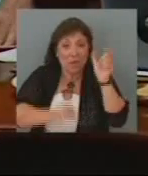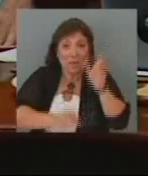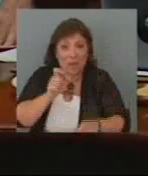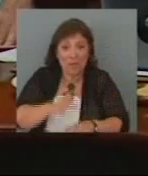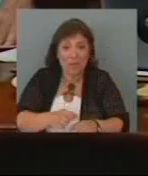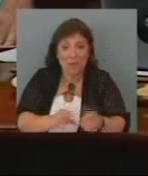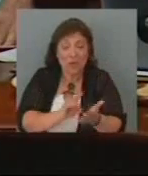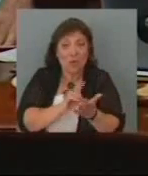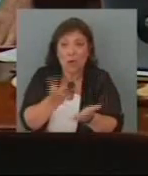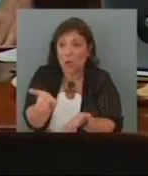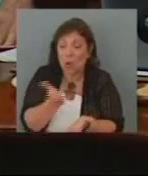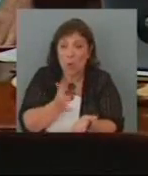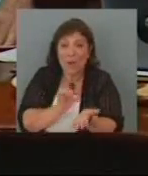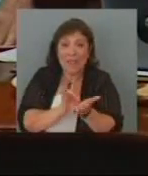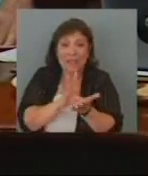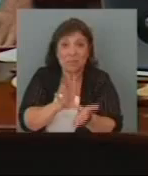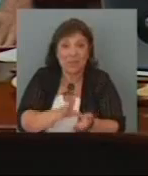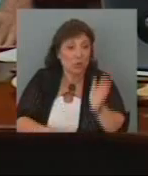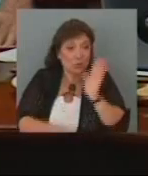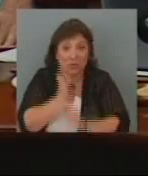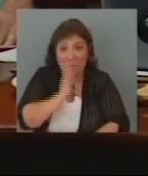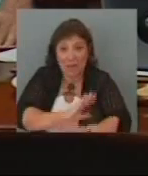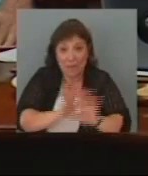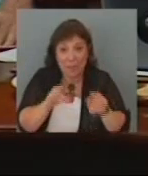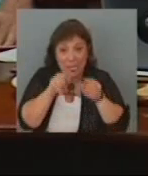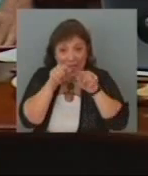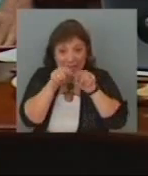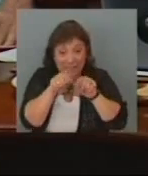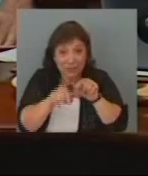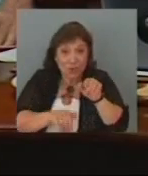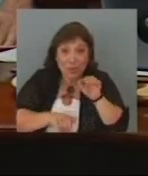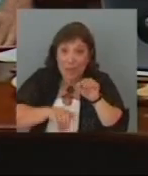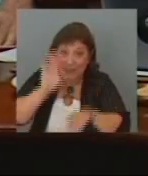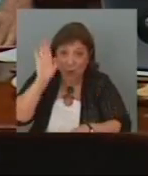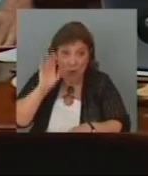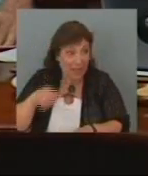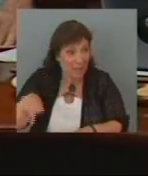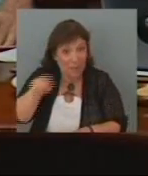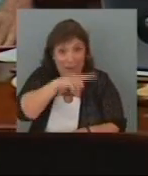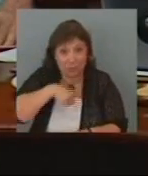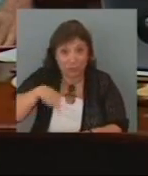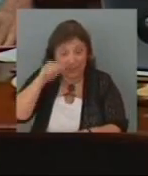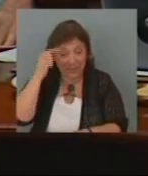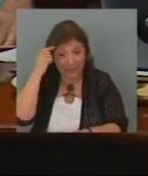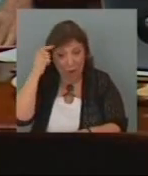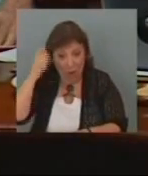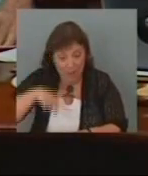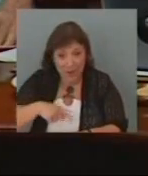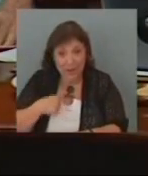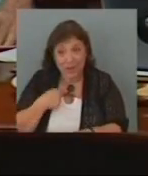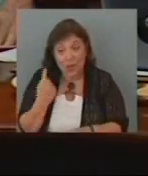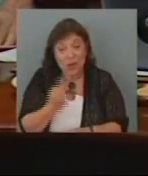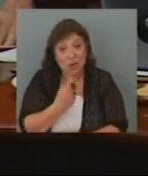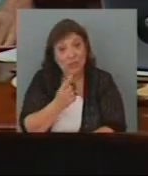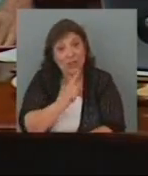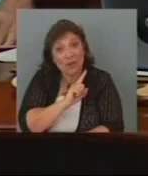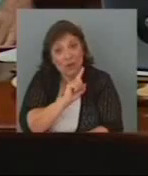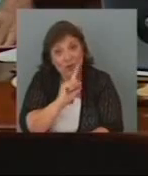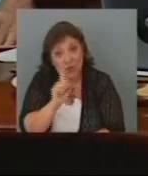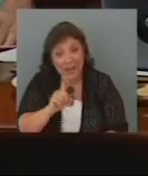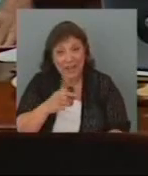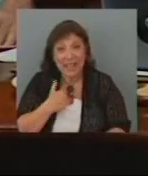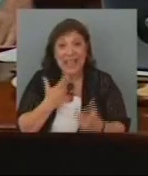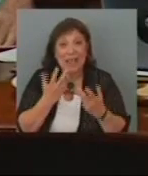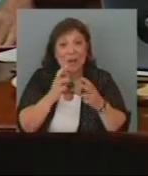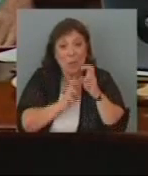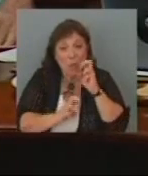cobra el despido y se va. Eso es lo que es para la mayoría acá. Nosotros entendimos que había que